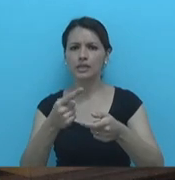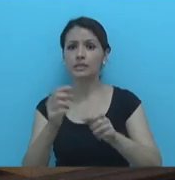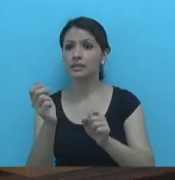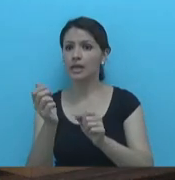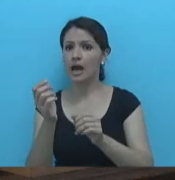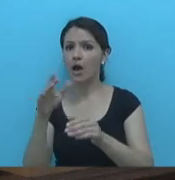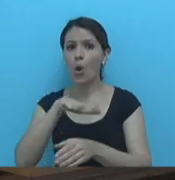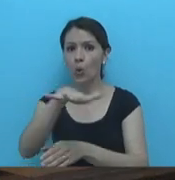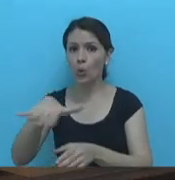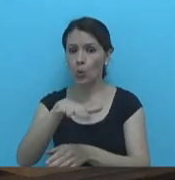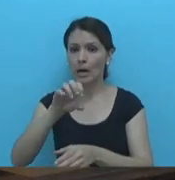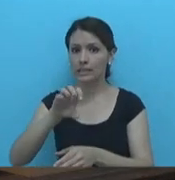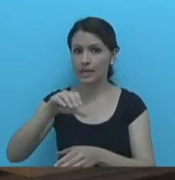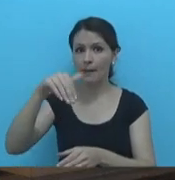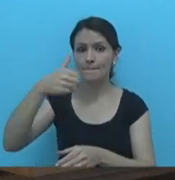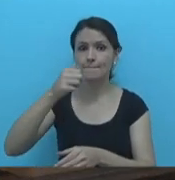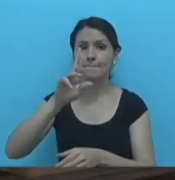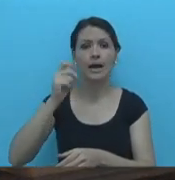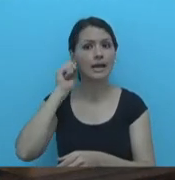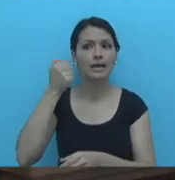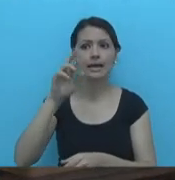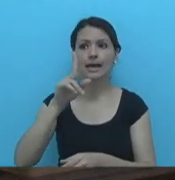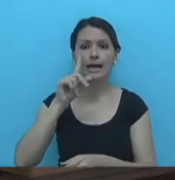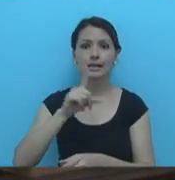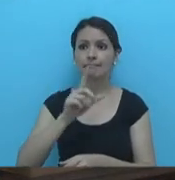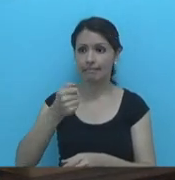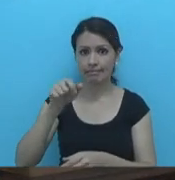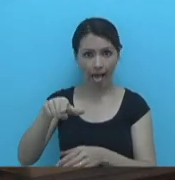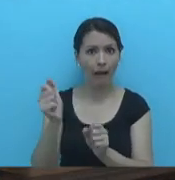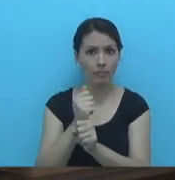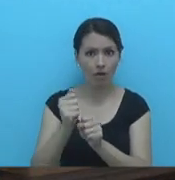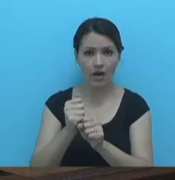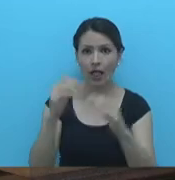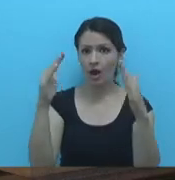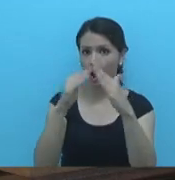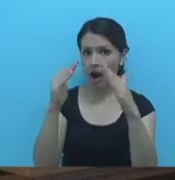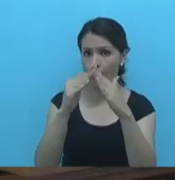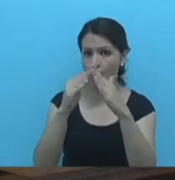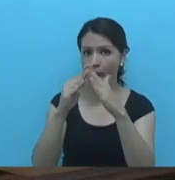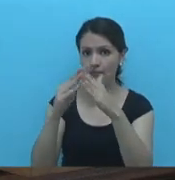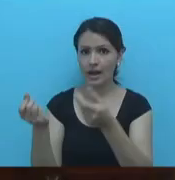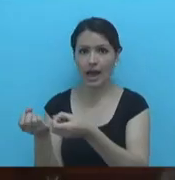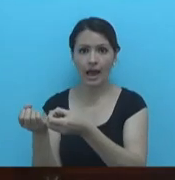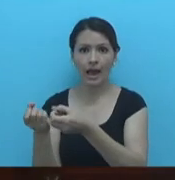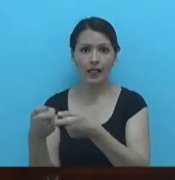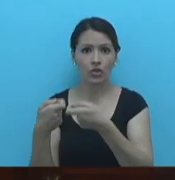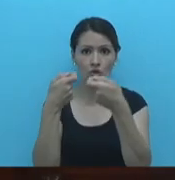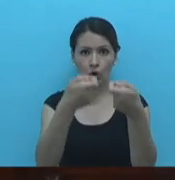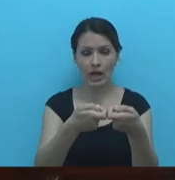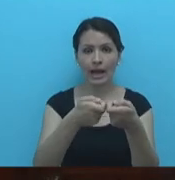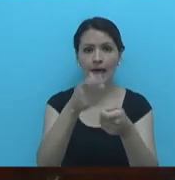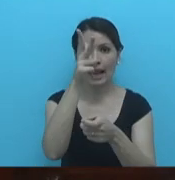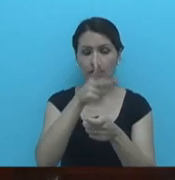la comuna de Colonia Margarita a donar un inmueble a favor del arzobispado de Rafaela. Gracias. Diputado